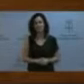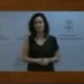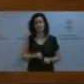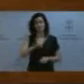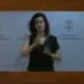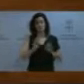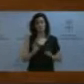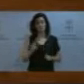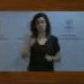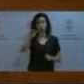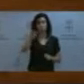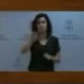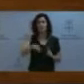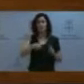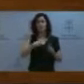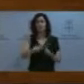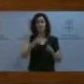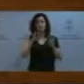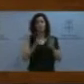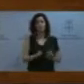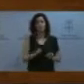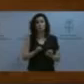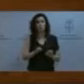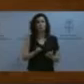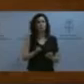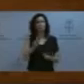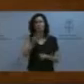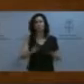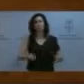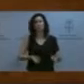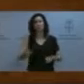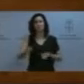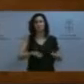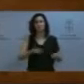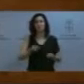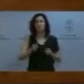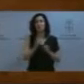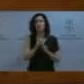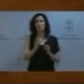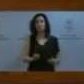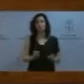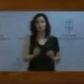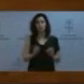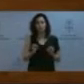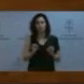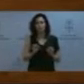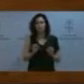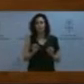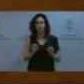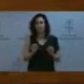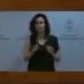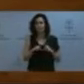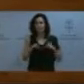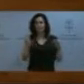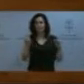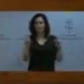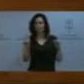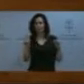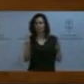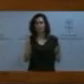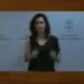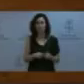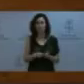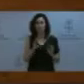orografía y dispersión poblacional la hacen más vulnerable, especialmente en la zona del interior. Estos factores hay que